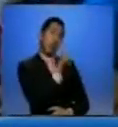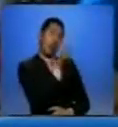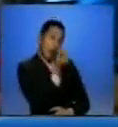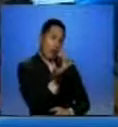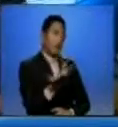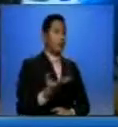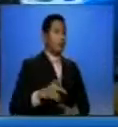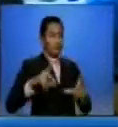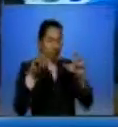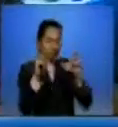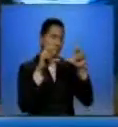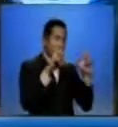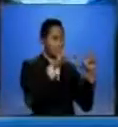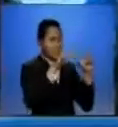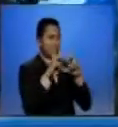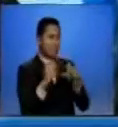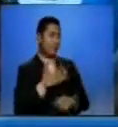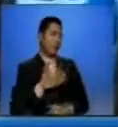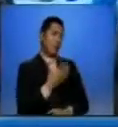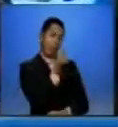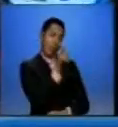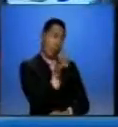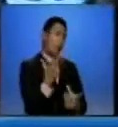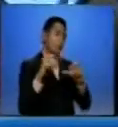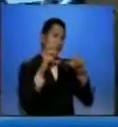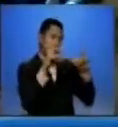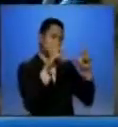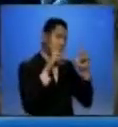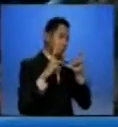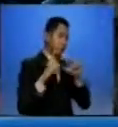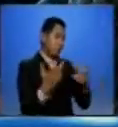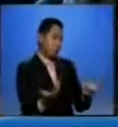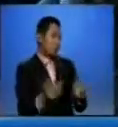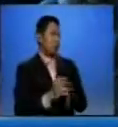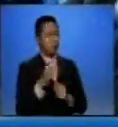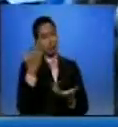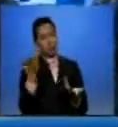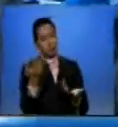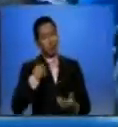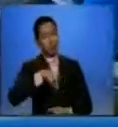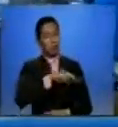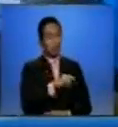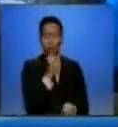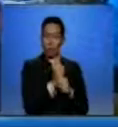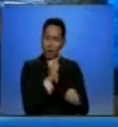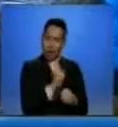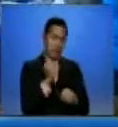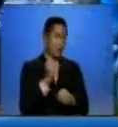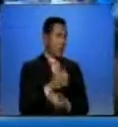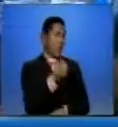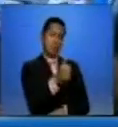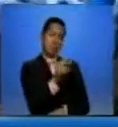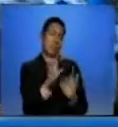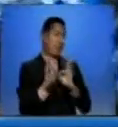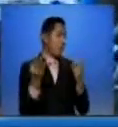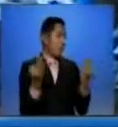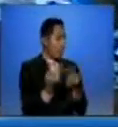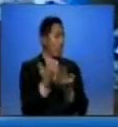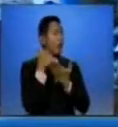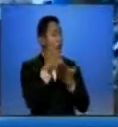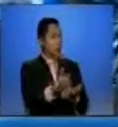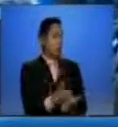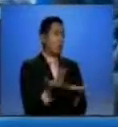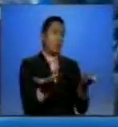nosotros estamos haciendo acá en la 6 de marzo por fin de año. Para nosotros mismos, a beneficio de nosotros mismos, para